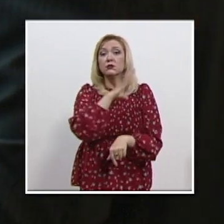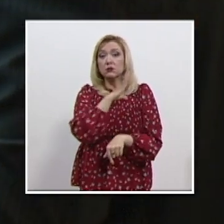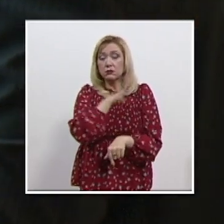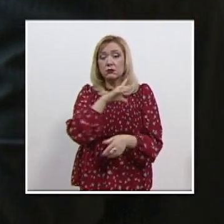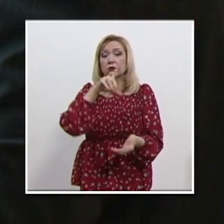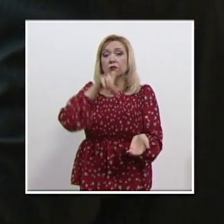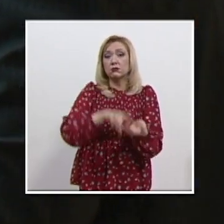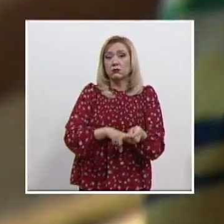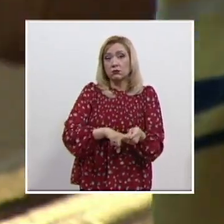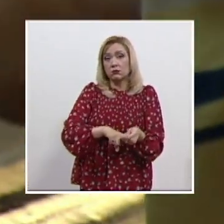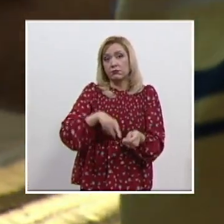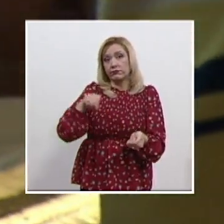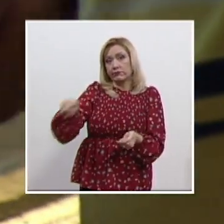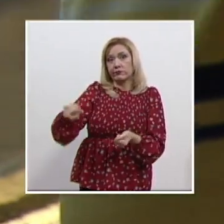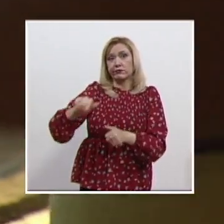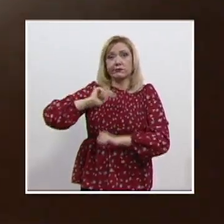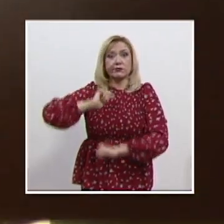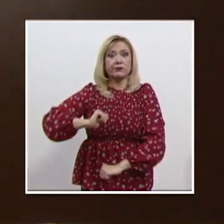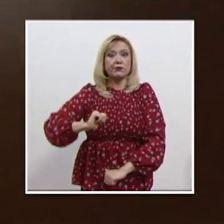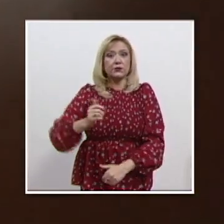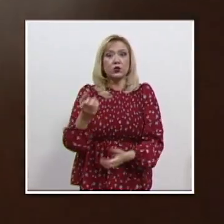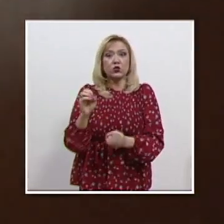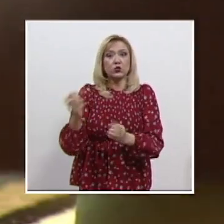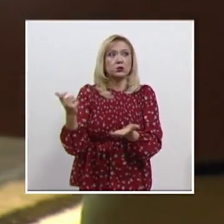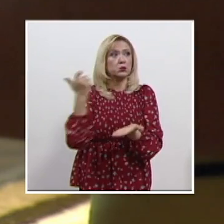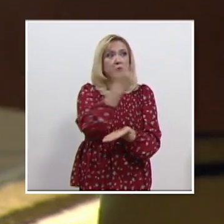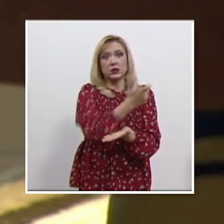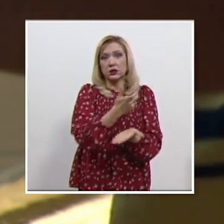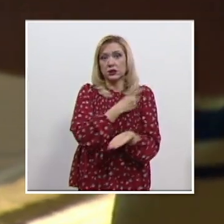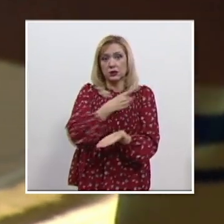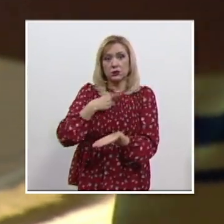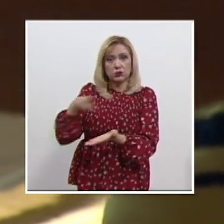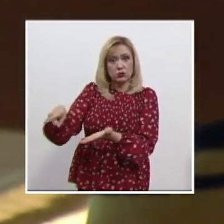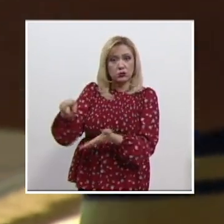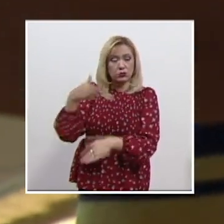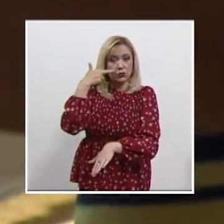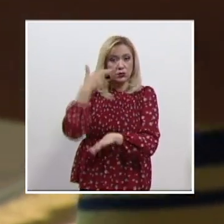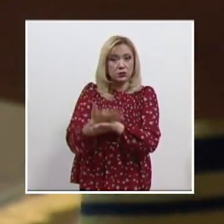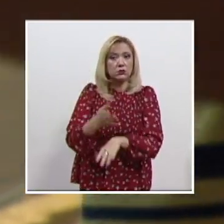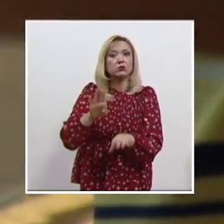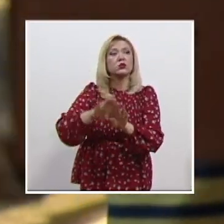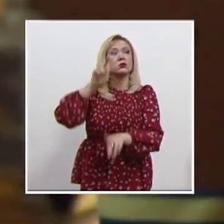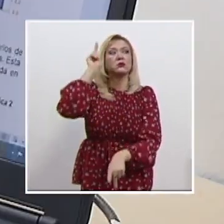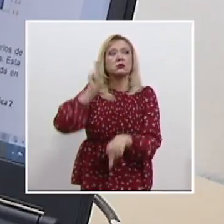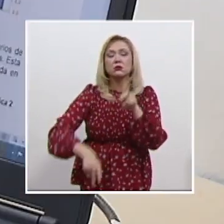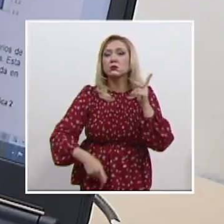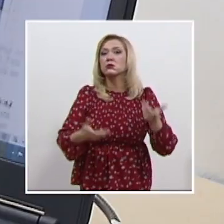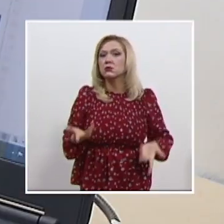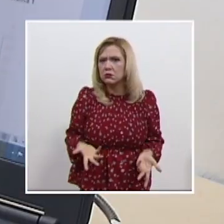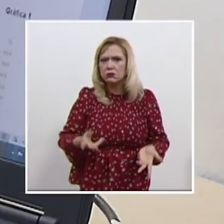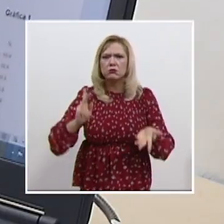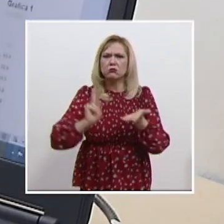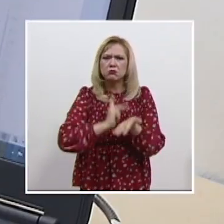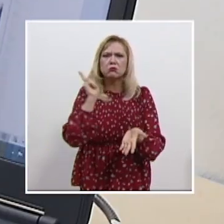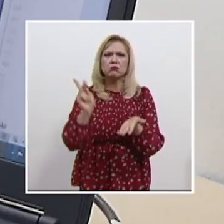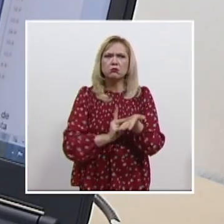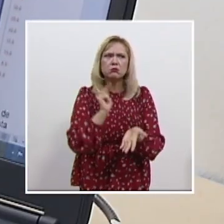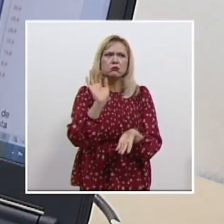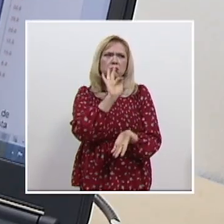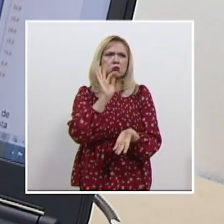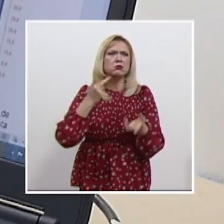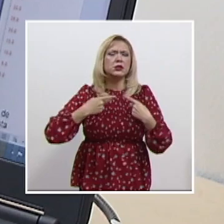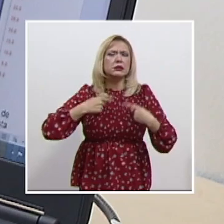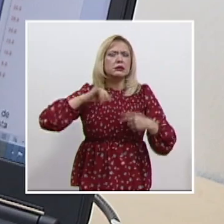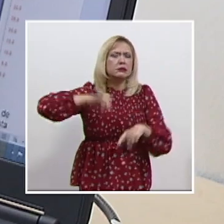su cargo, interrumpe el término para su prescripción. Tal interrupción puede acontecer tantas veces como la persona reconozca el